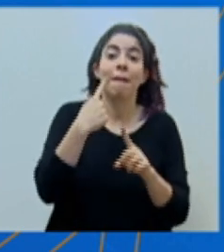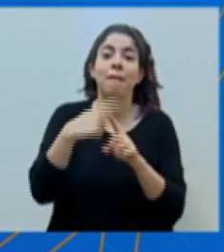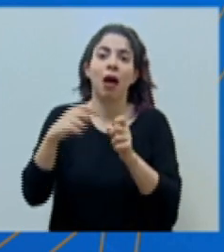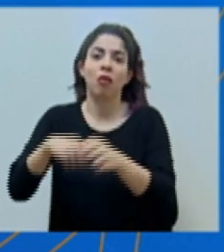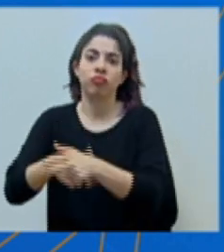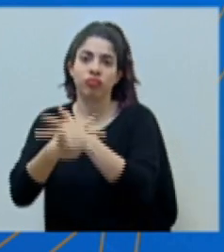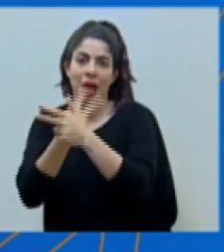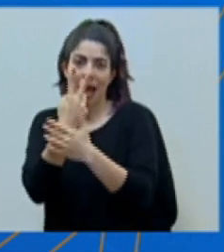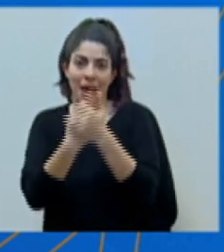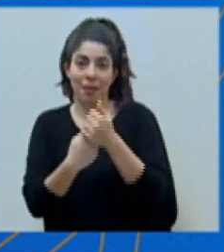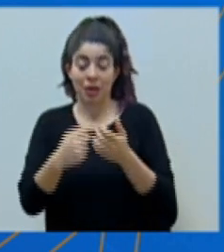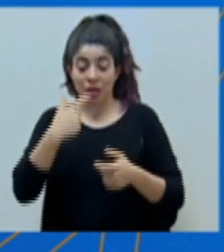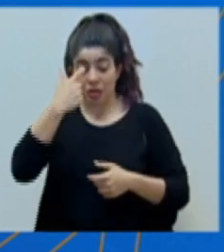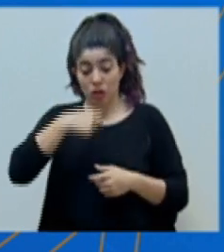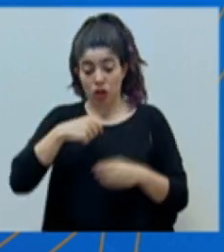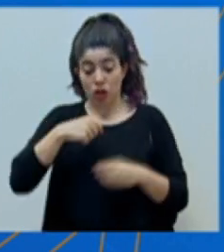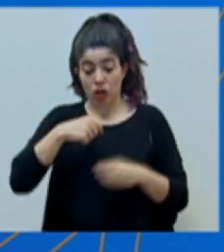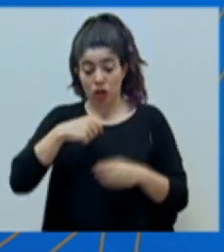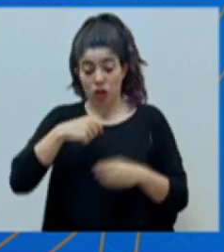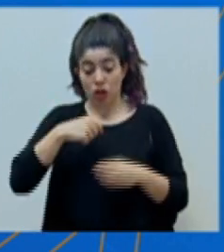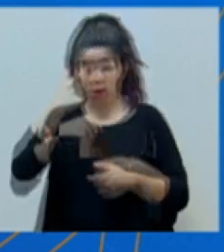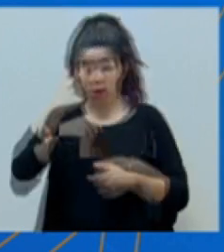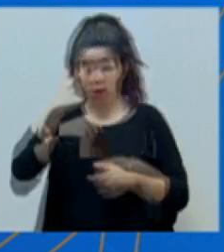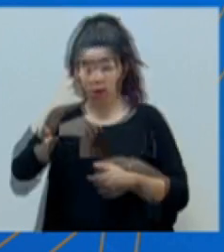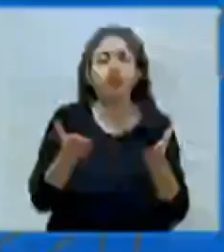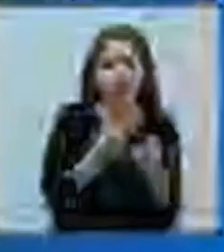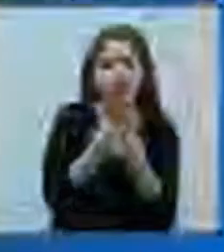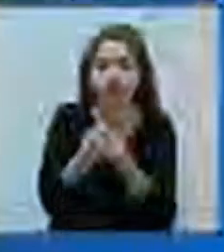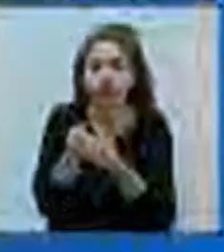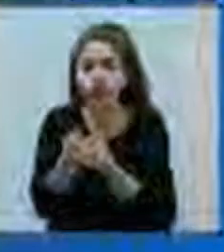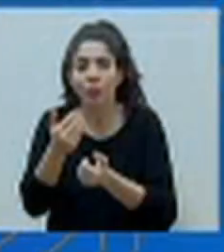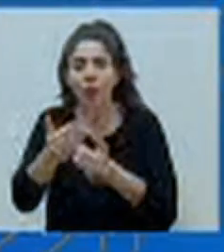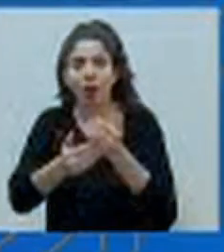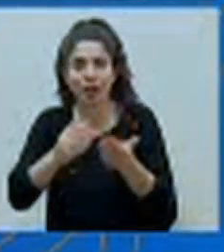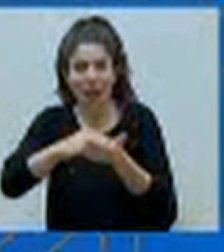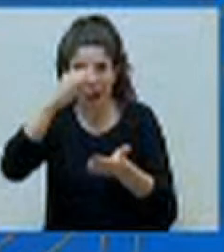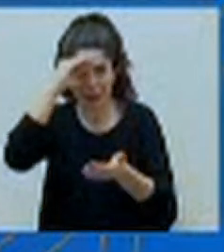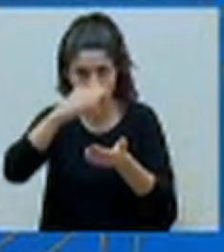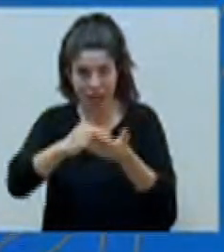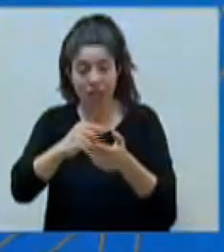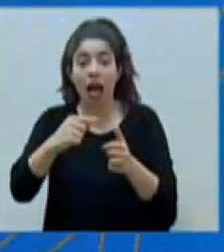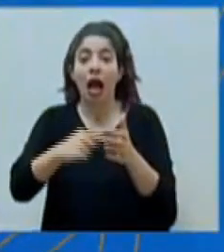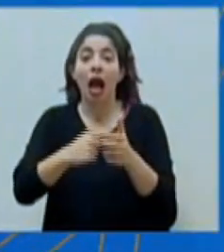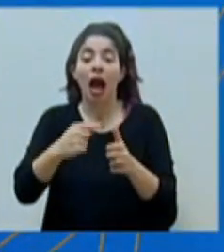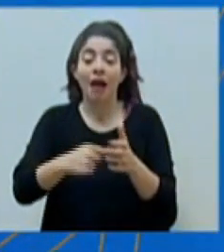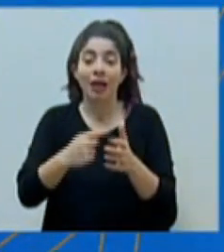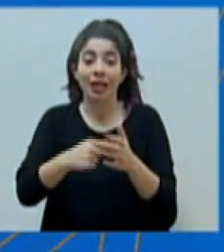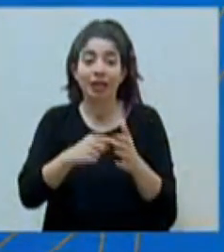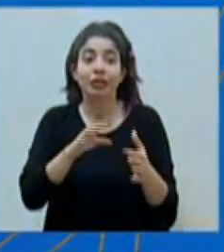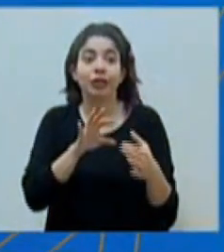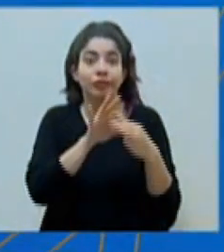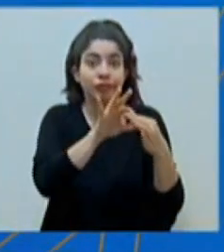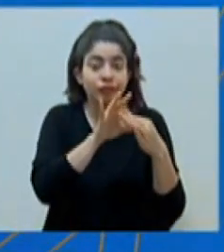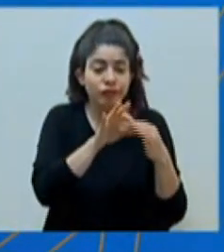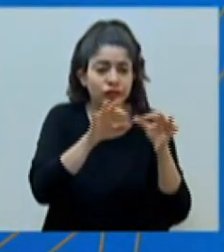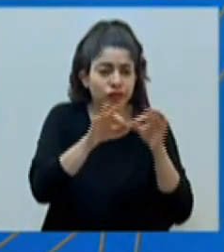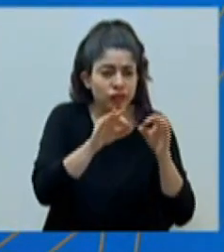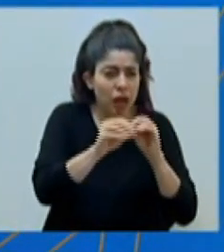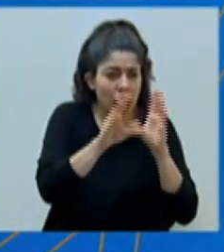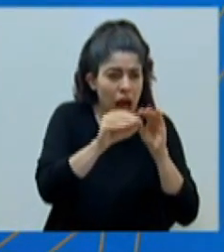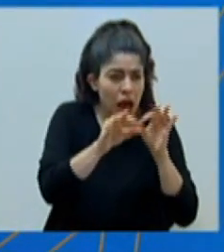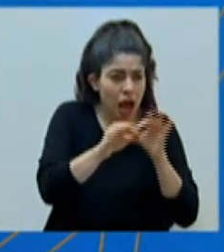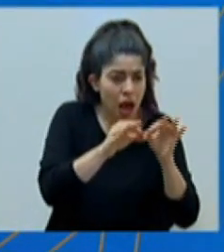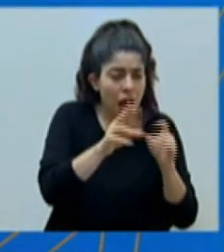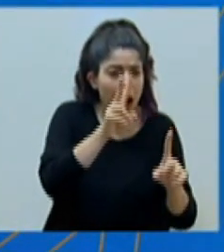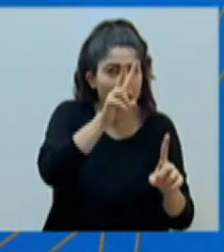docente pasa a ser una persona facilitadora del proceso de aprendizaje, donde hay un momento de conexión, de colaboración, de clarificación,